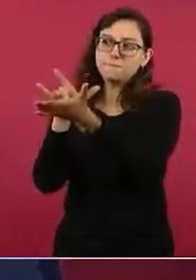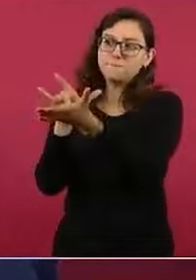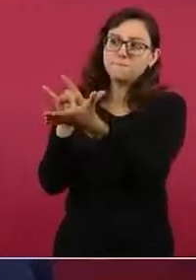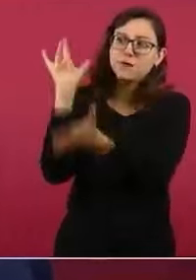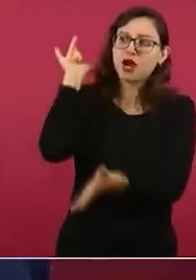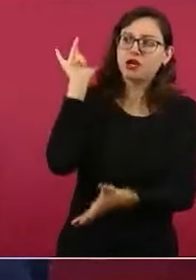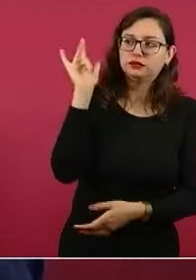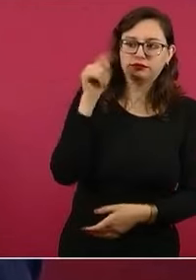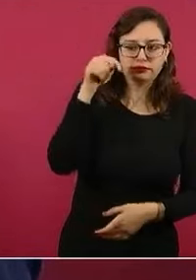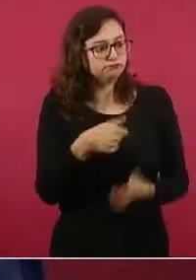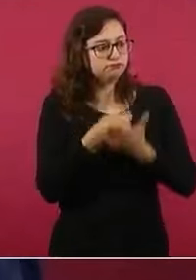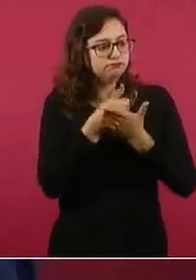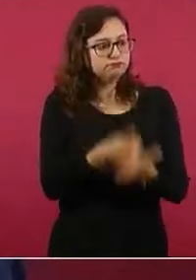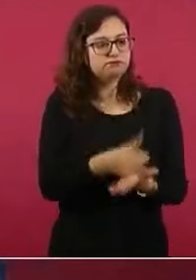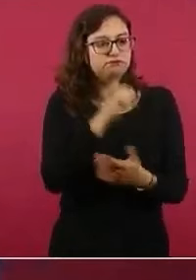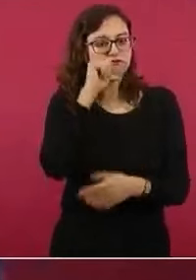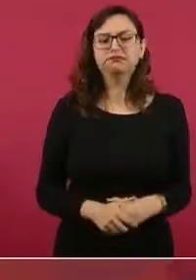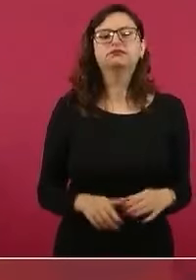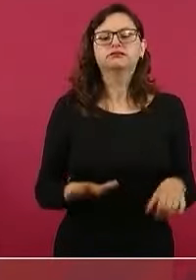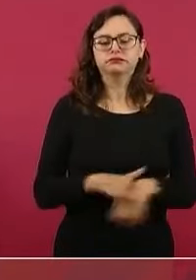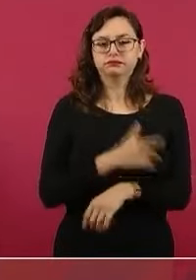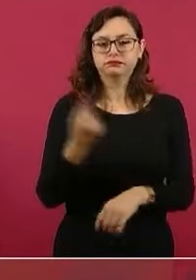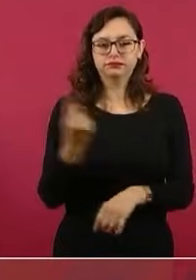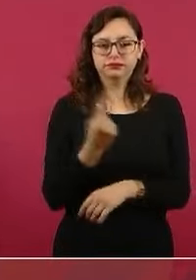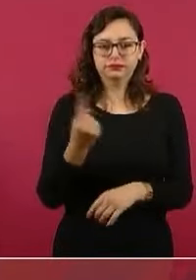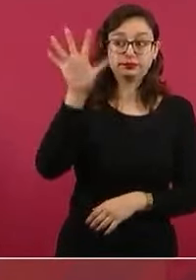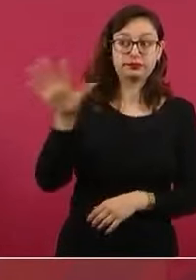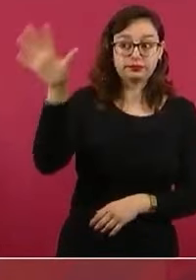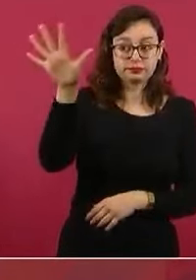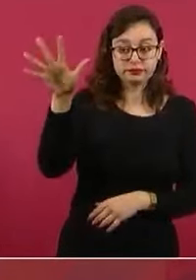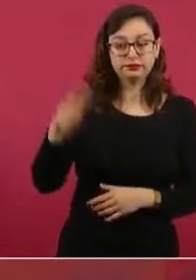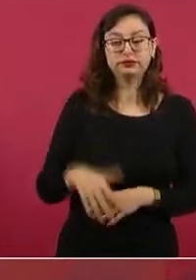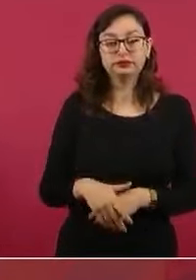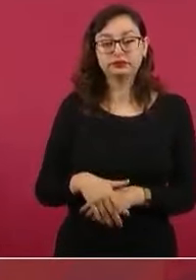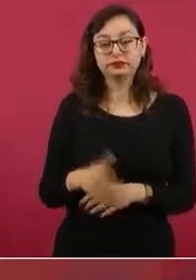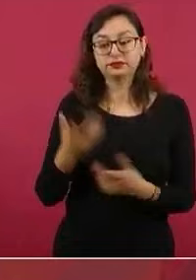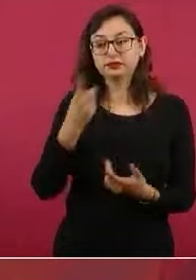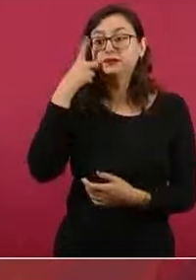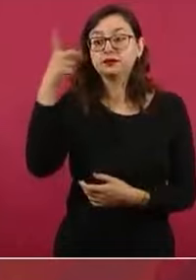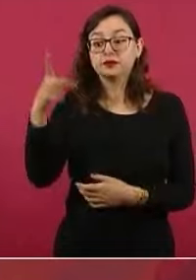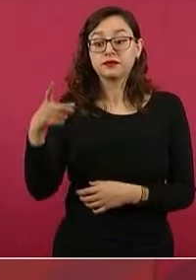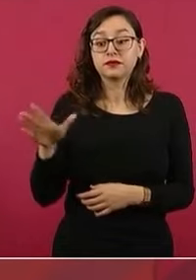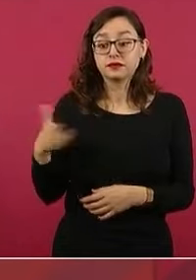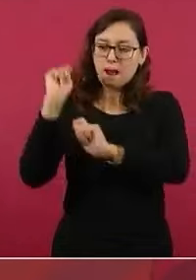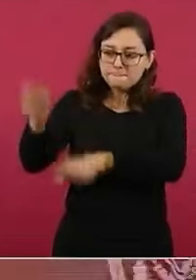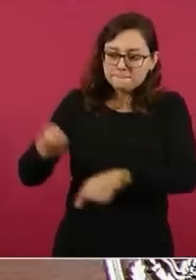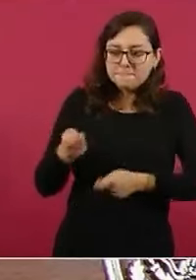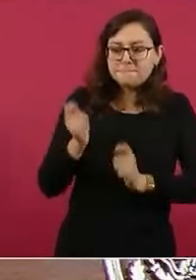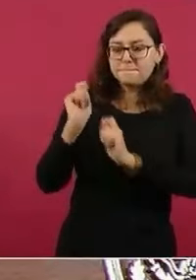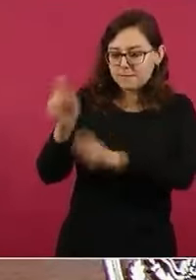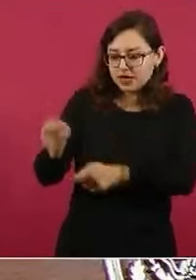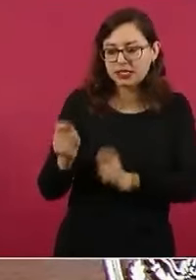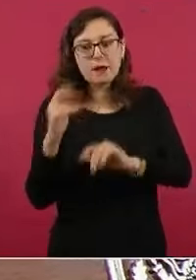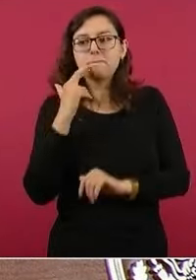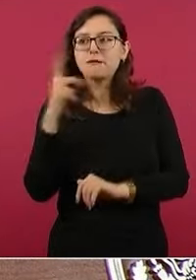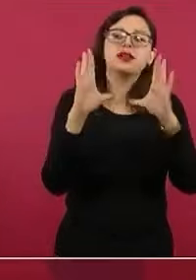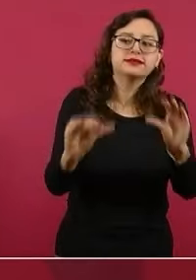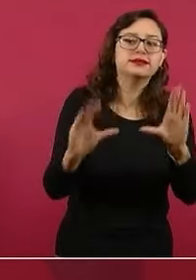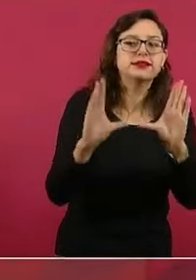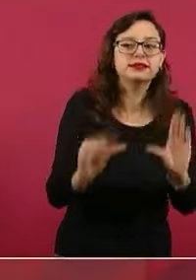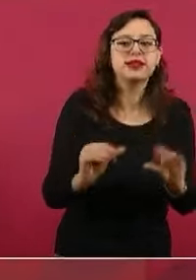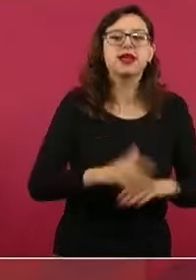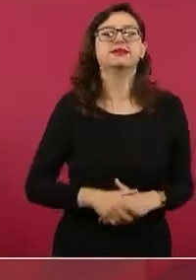no ayudar a los pobres. Decían, no les des, enséñalos a pescar. Y así se la llevaban.